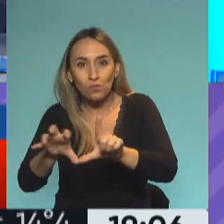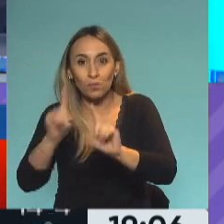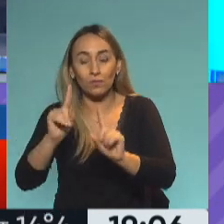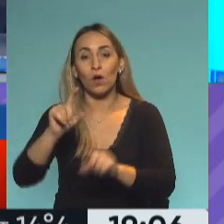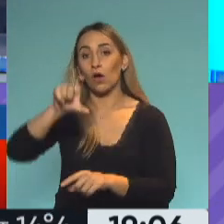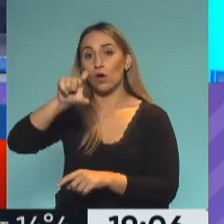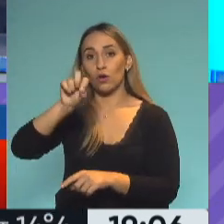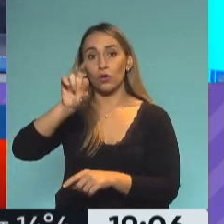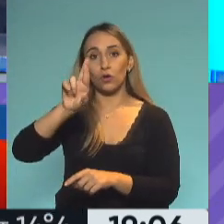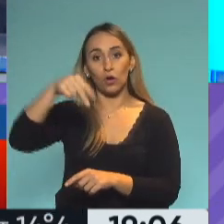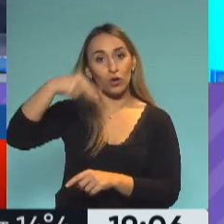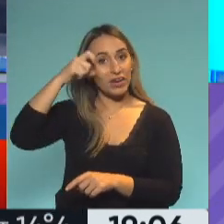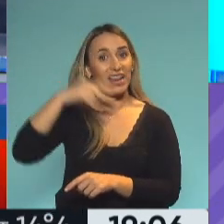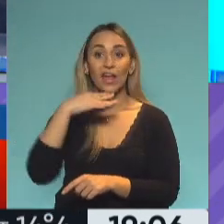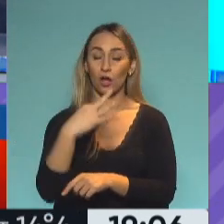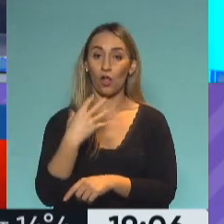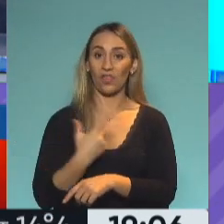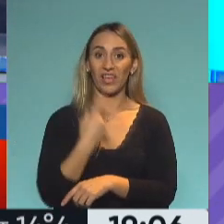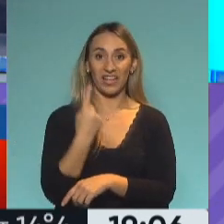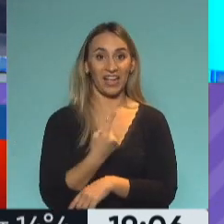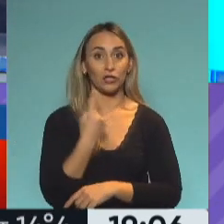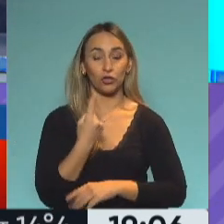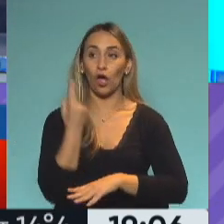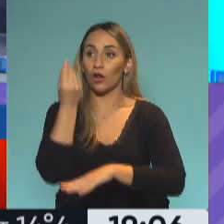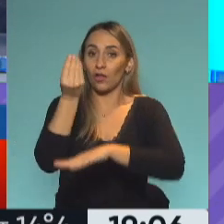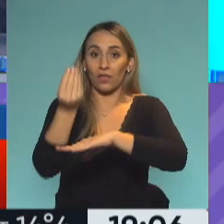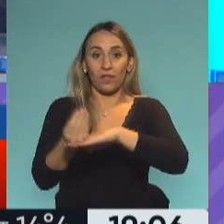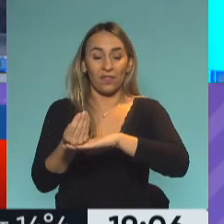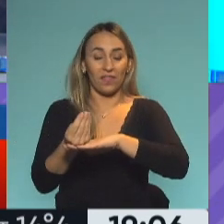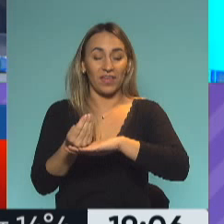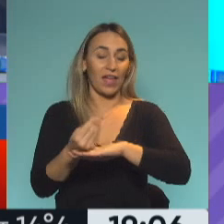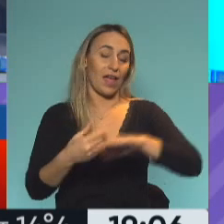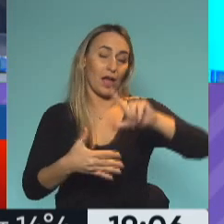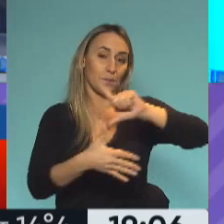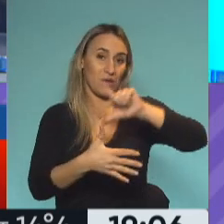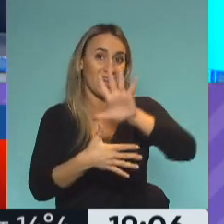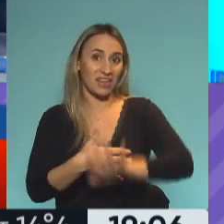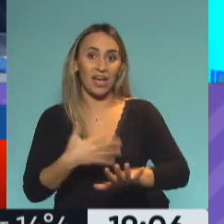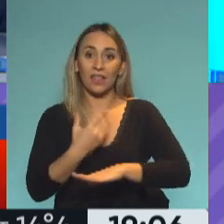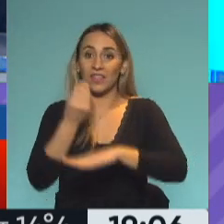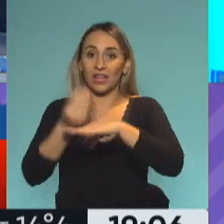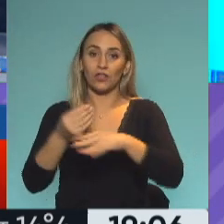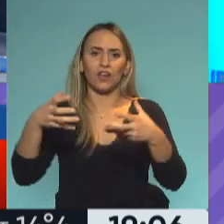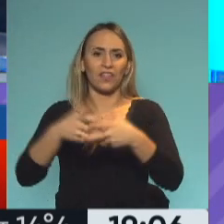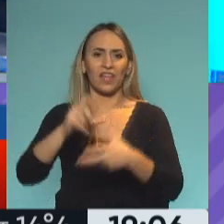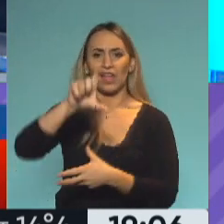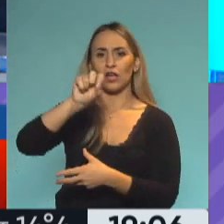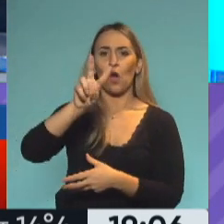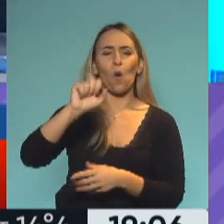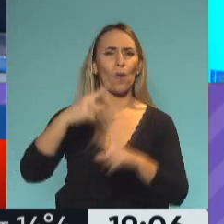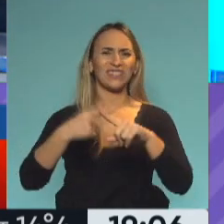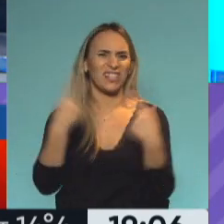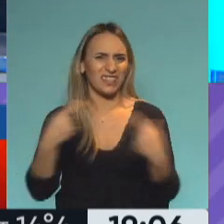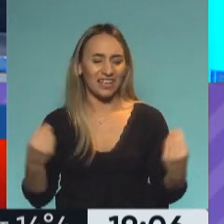Cornejo, vos recién lo decías, director regional, director para América Latina del complejo COVAX. Para quienes no saben que en COVAX, lo resumimos así, es